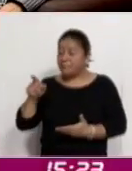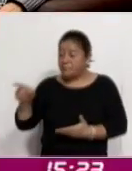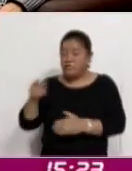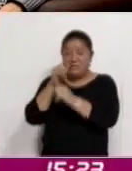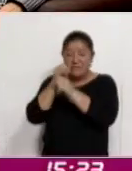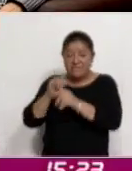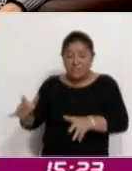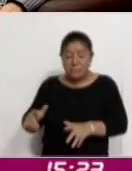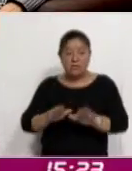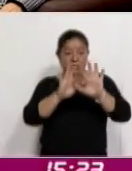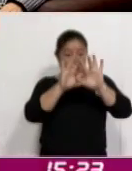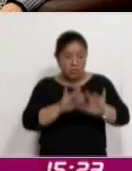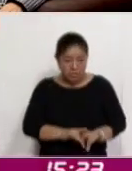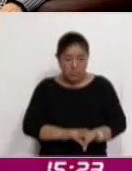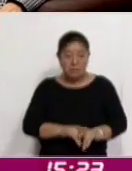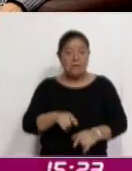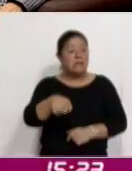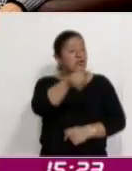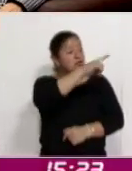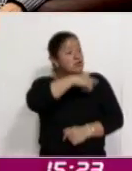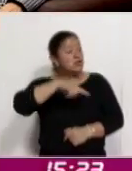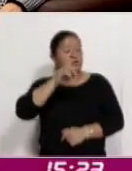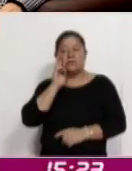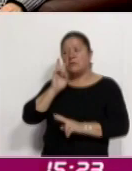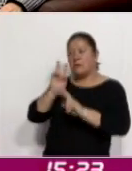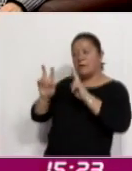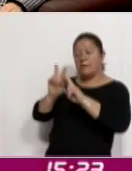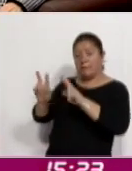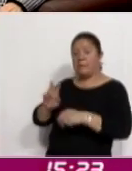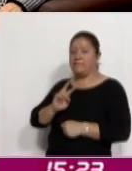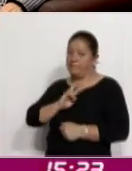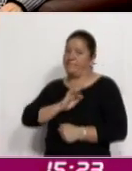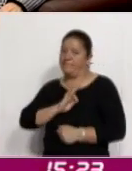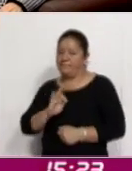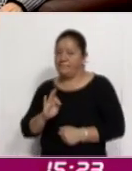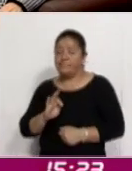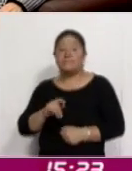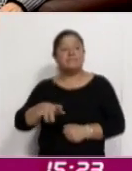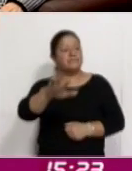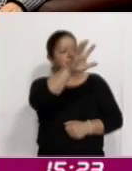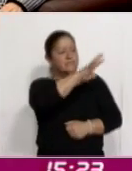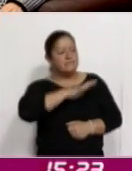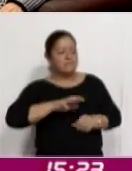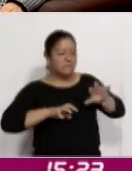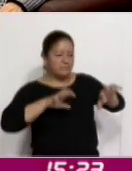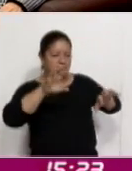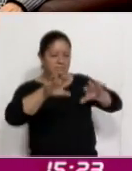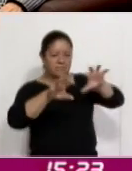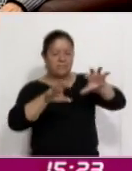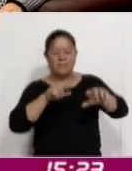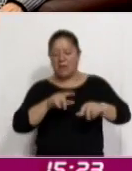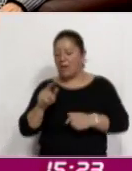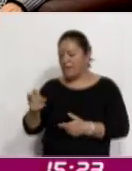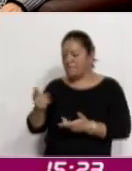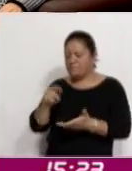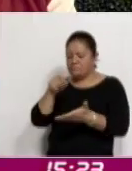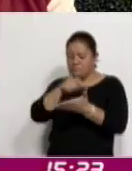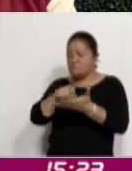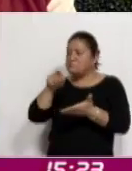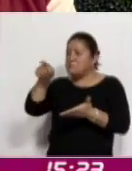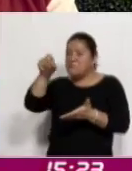las áreas las pueden ver. Entonces las diferentes áreas pueden ir complementando su expediente ya con